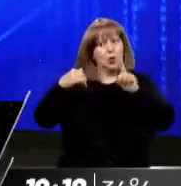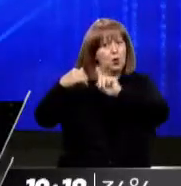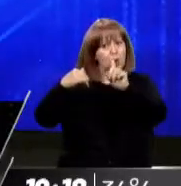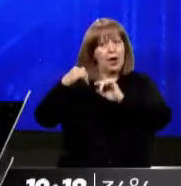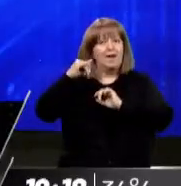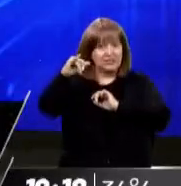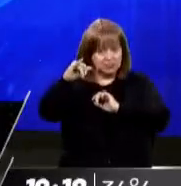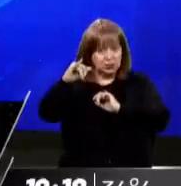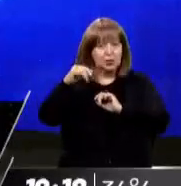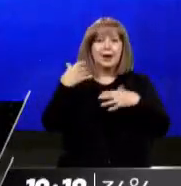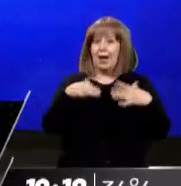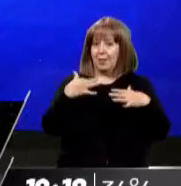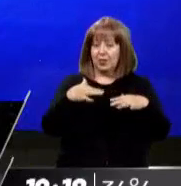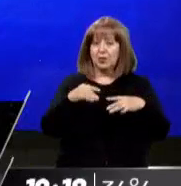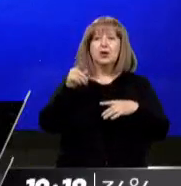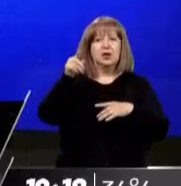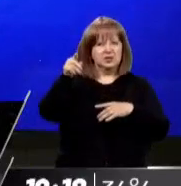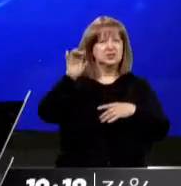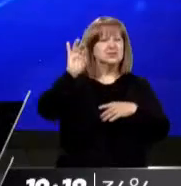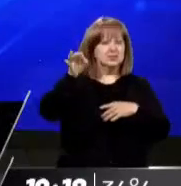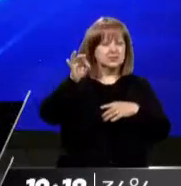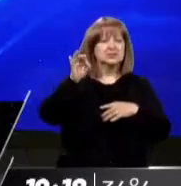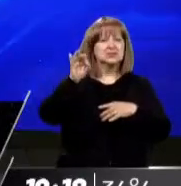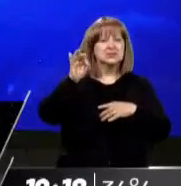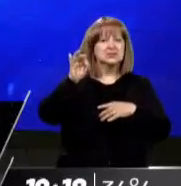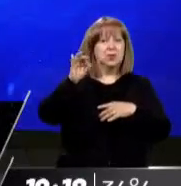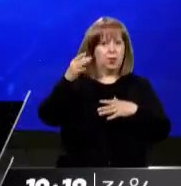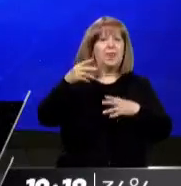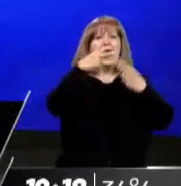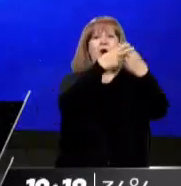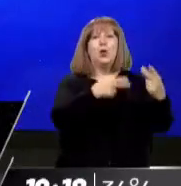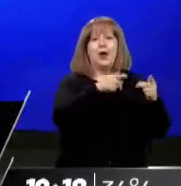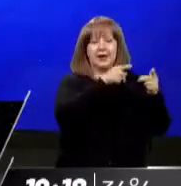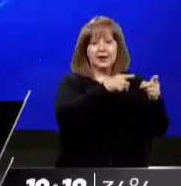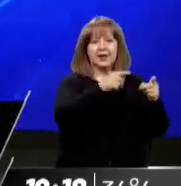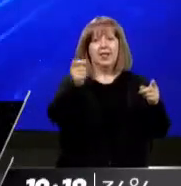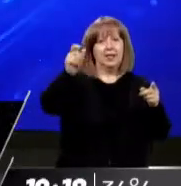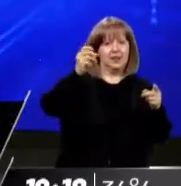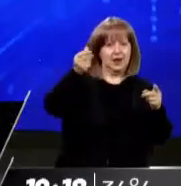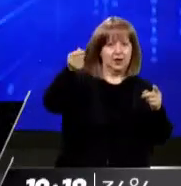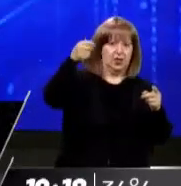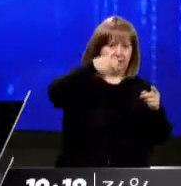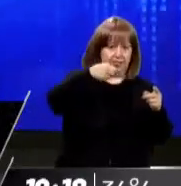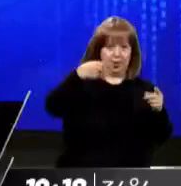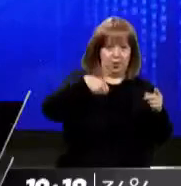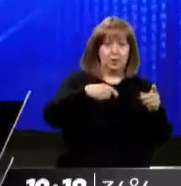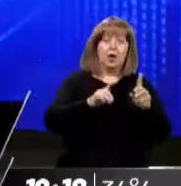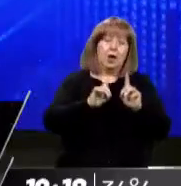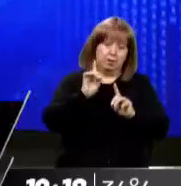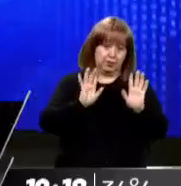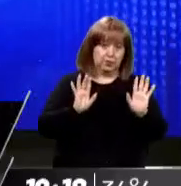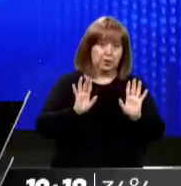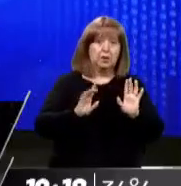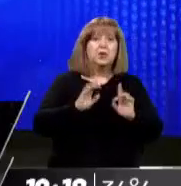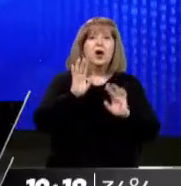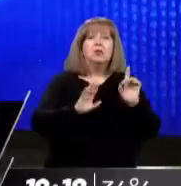clave, todo eso ellos lo ven en su sistema, Mercado Pago puede anular esa operación y te devuelve el dinero. Sí. Han habido muchos casos, pero